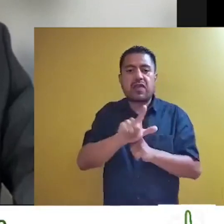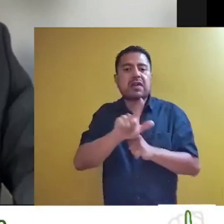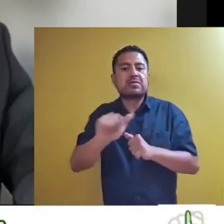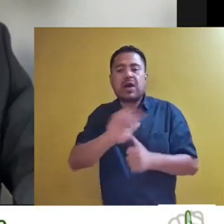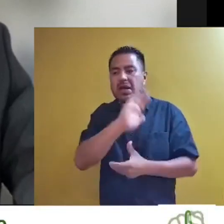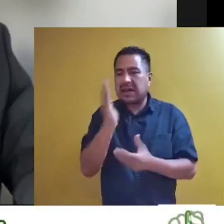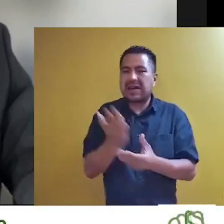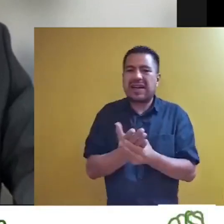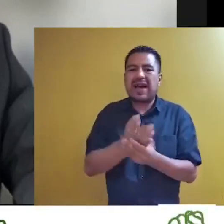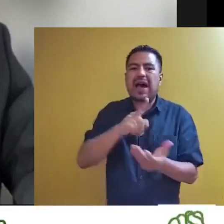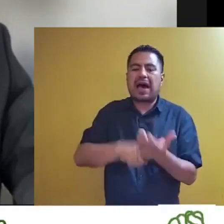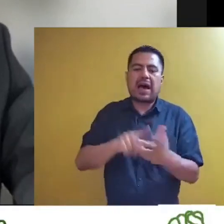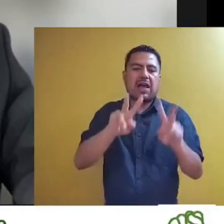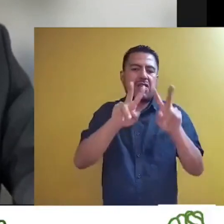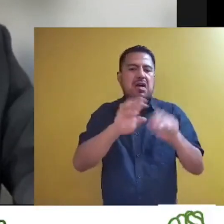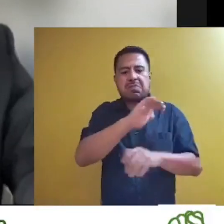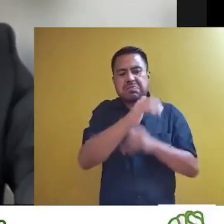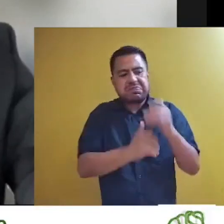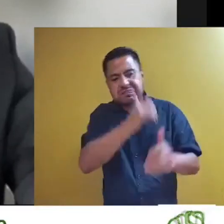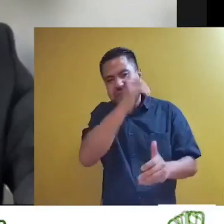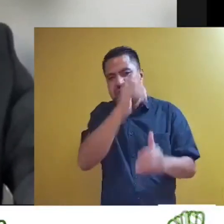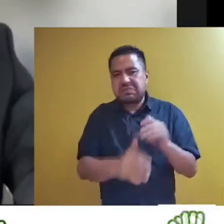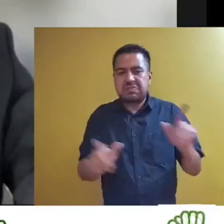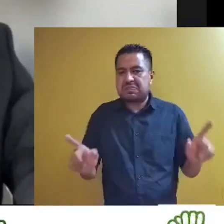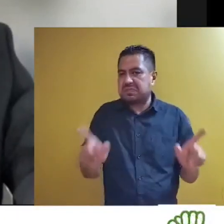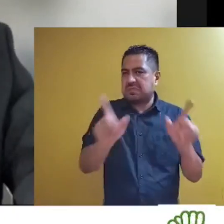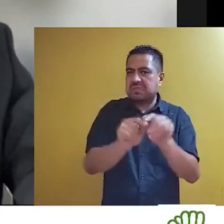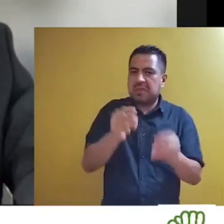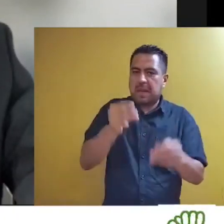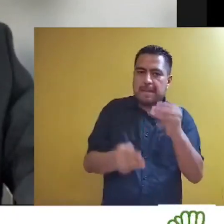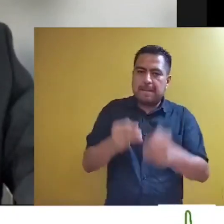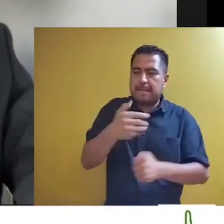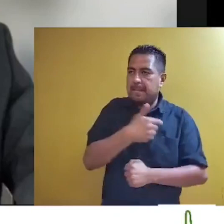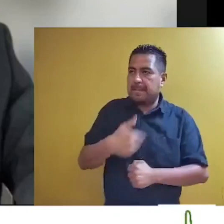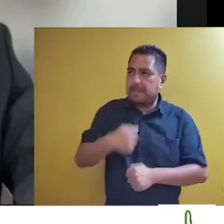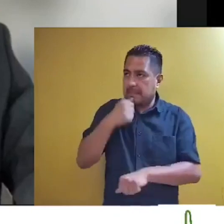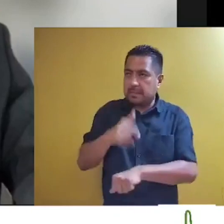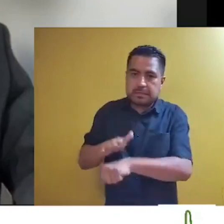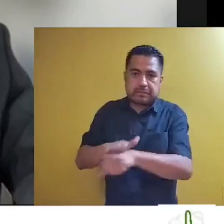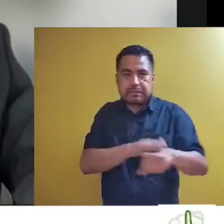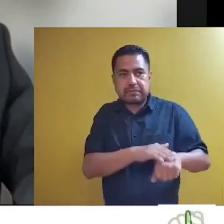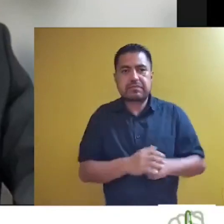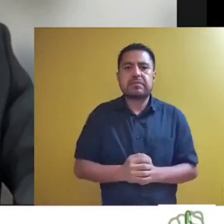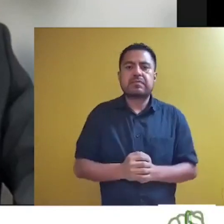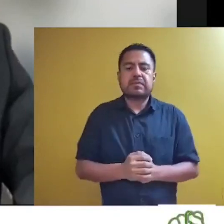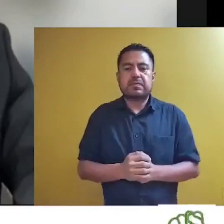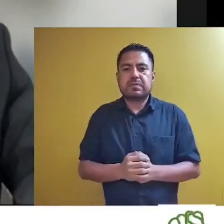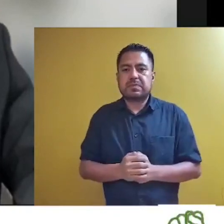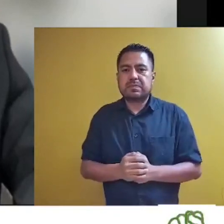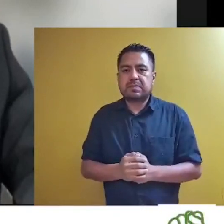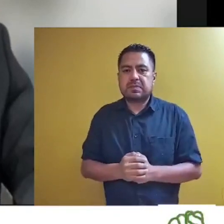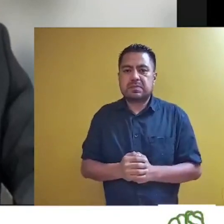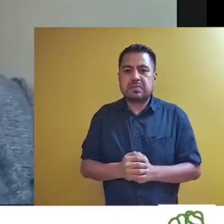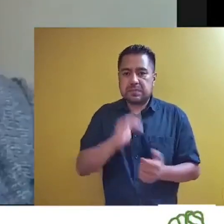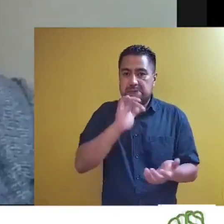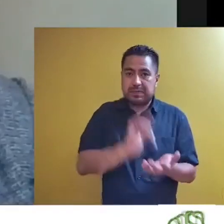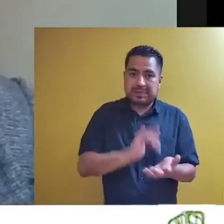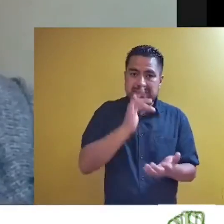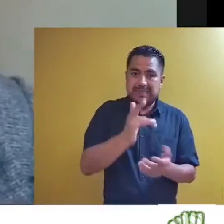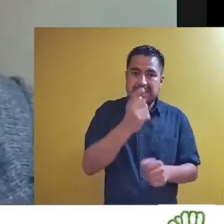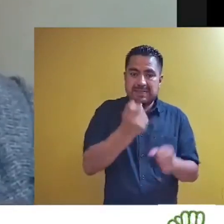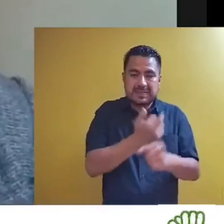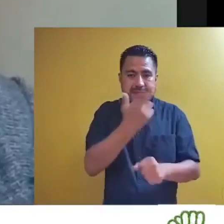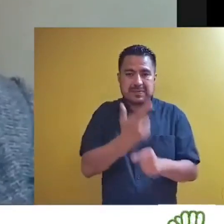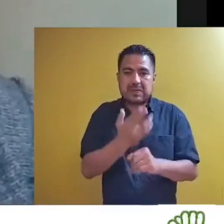archivar ese expediente como asunto concluido. Es la cuenta, magistrada presidenta, magistradas, magistrado. Gracias,